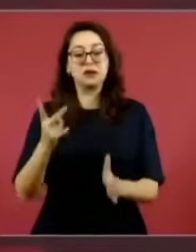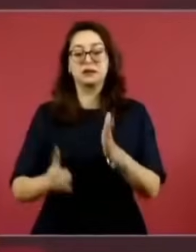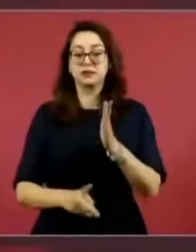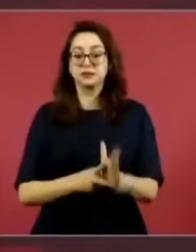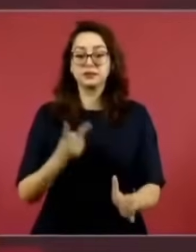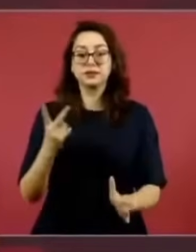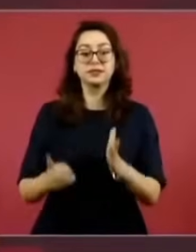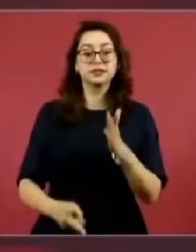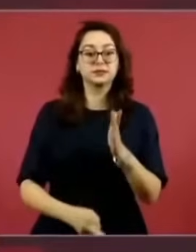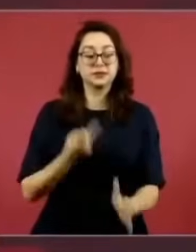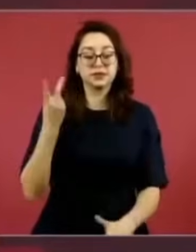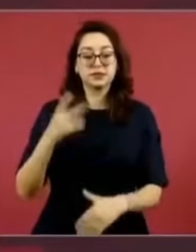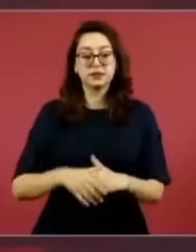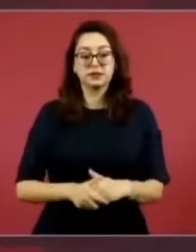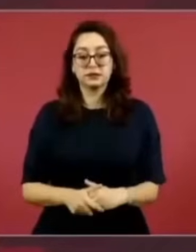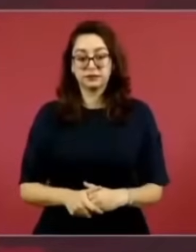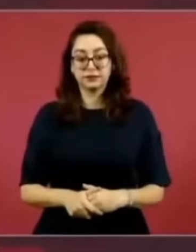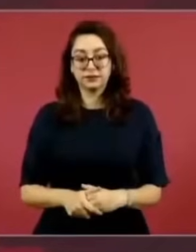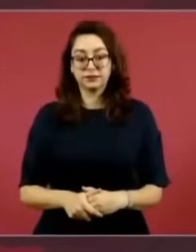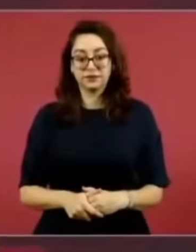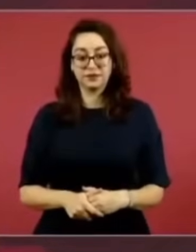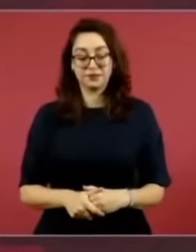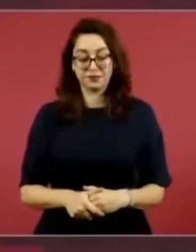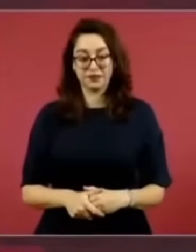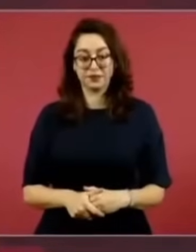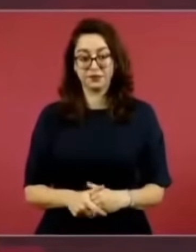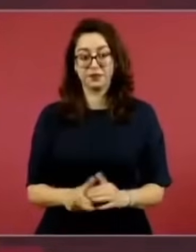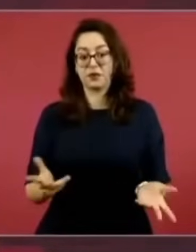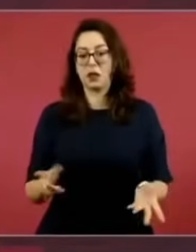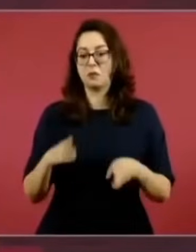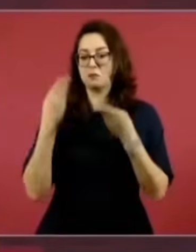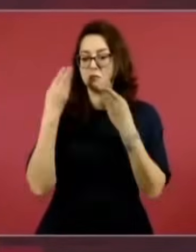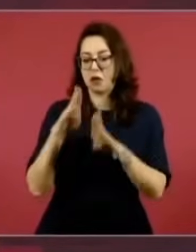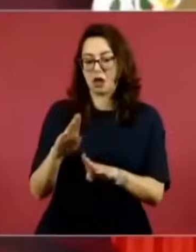quitar, sí, la congelación de cuentas,